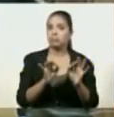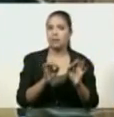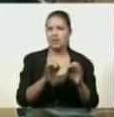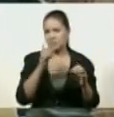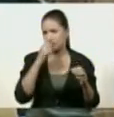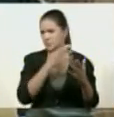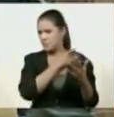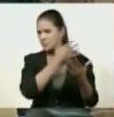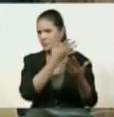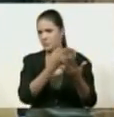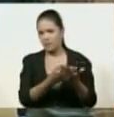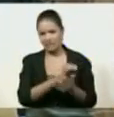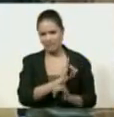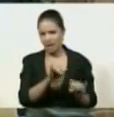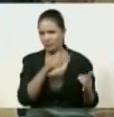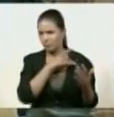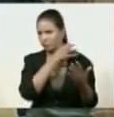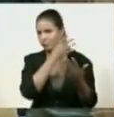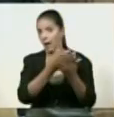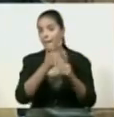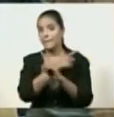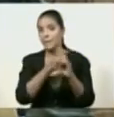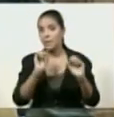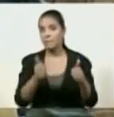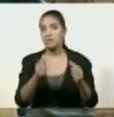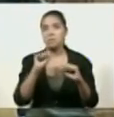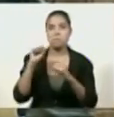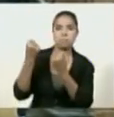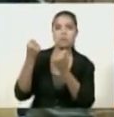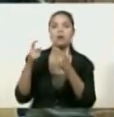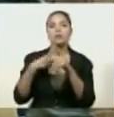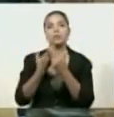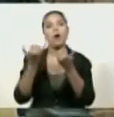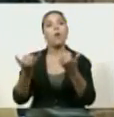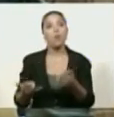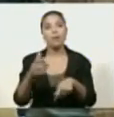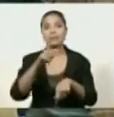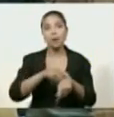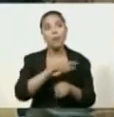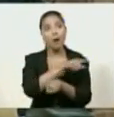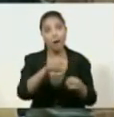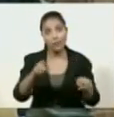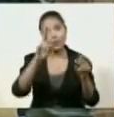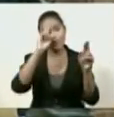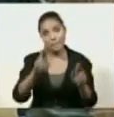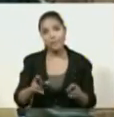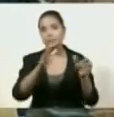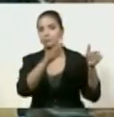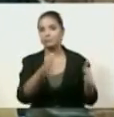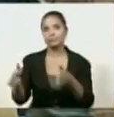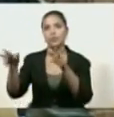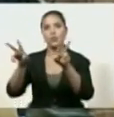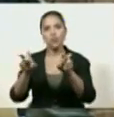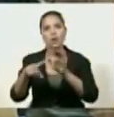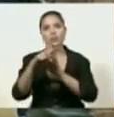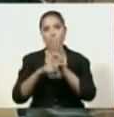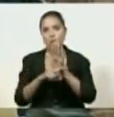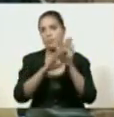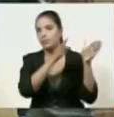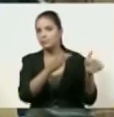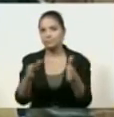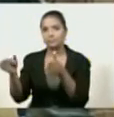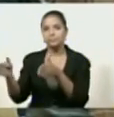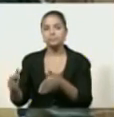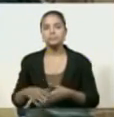reconocida, pero que entraron en franco desacato, y ya es tiempo entonces de que ellos respeten